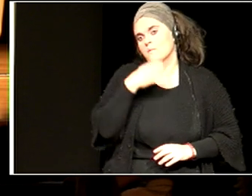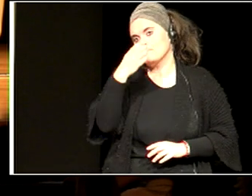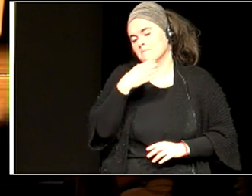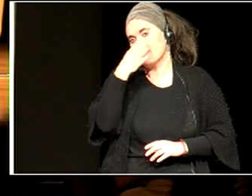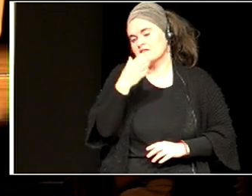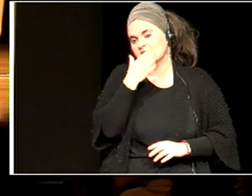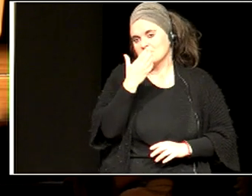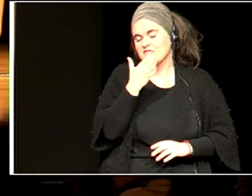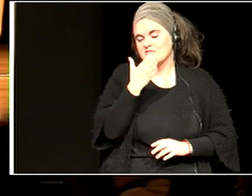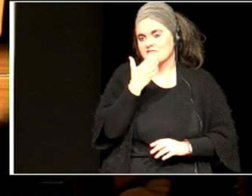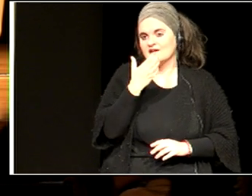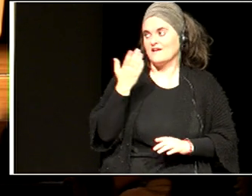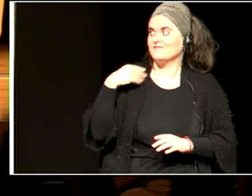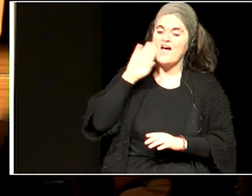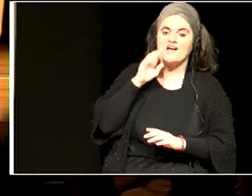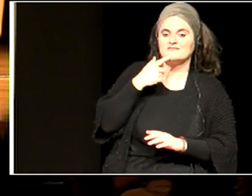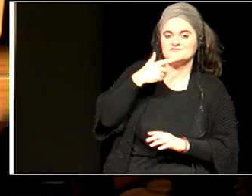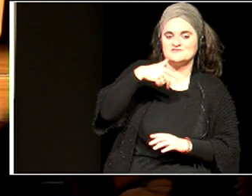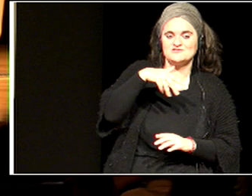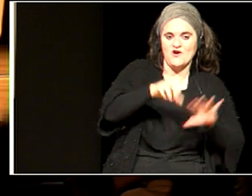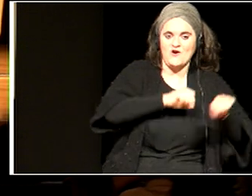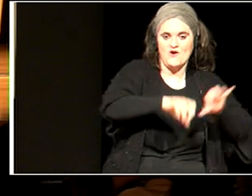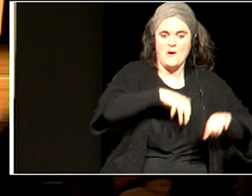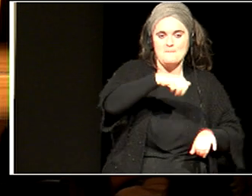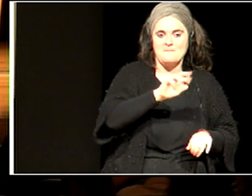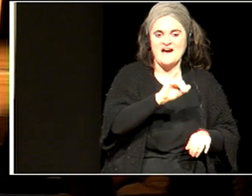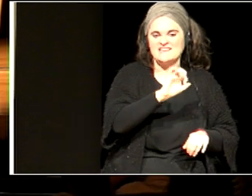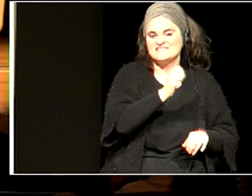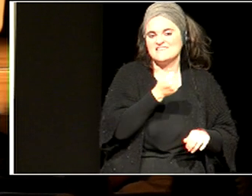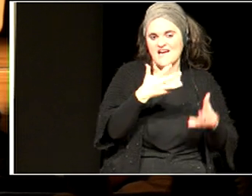marisa luego amarilla le sobraban